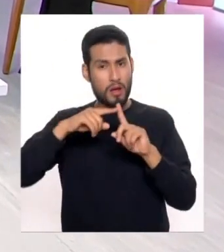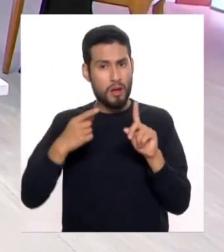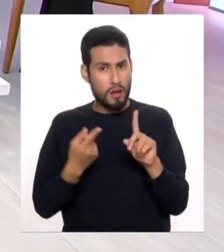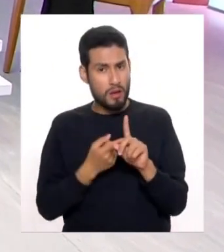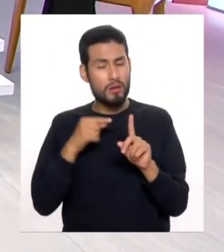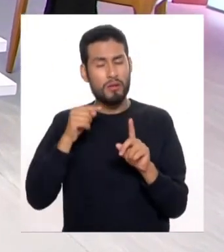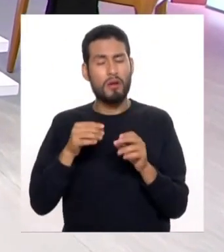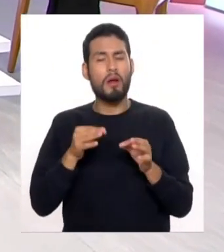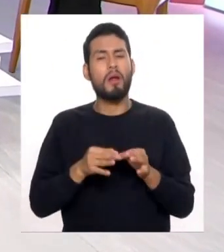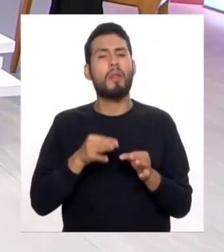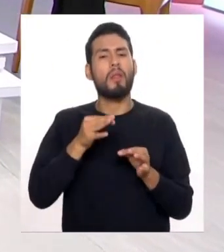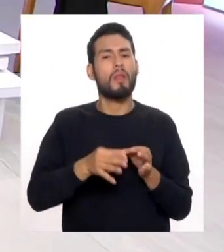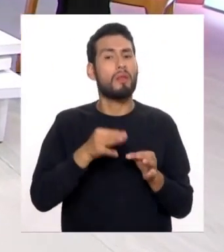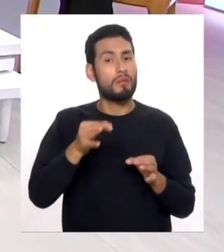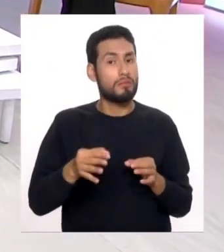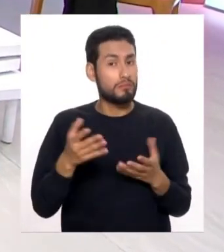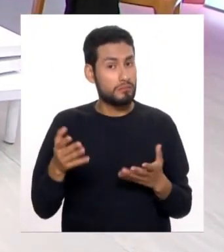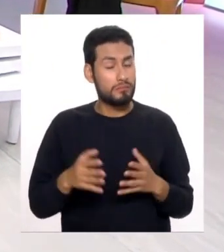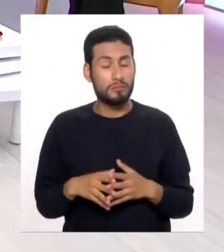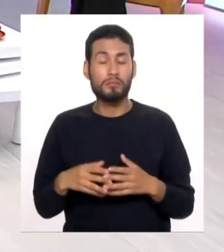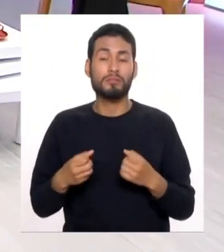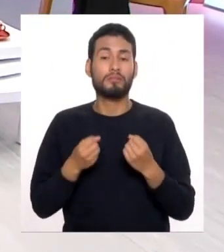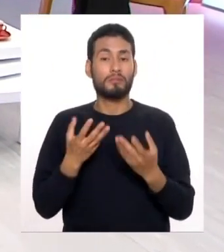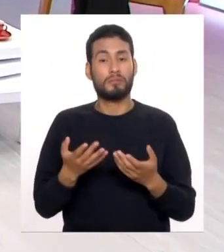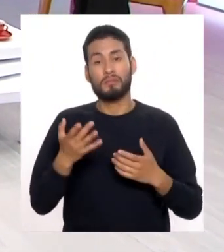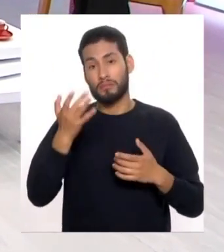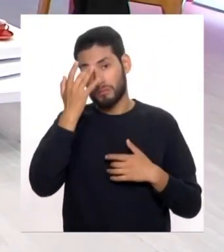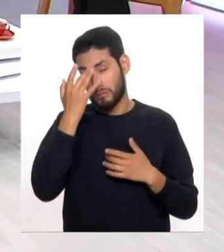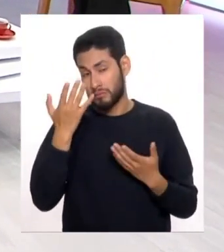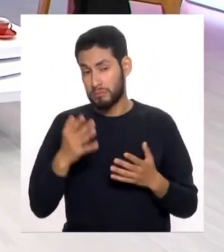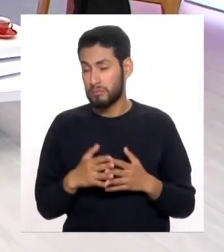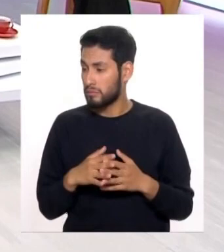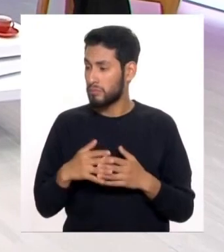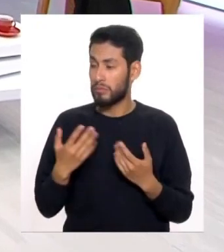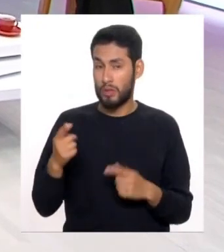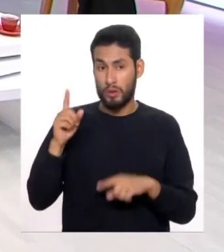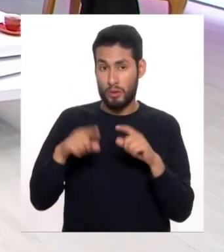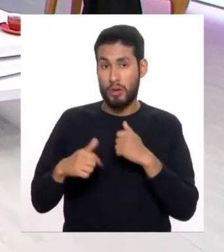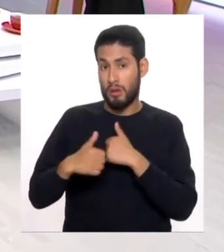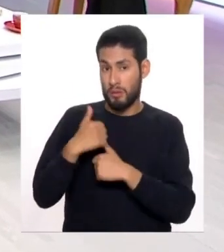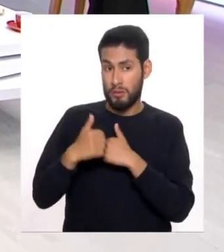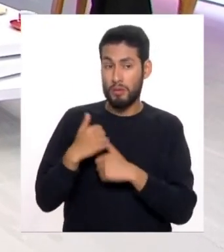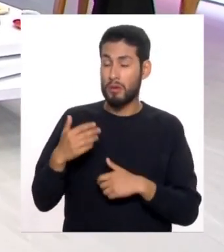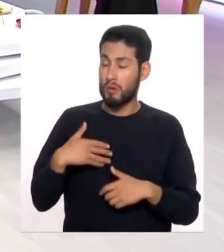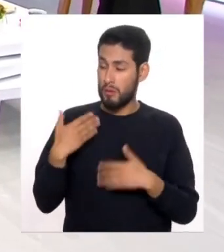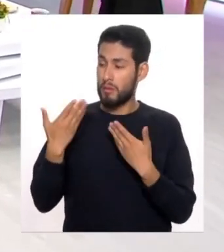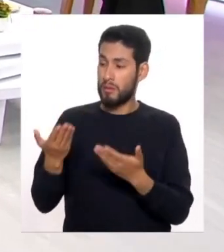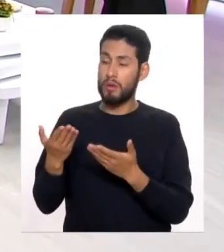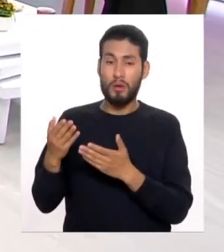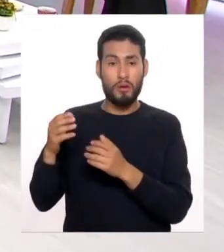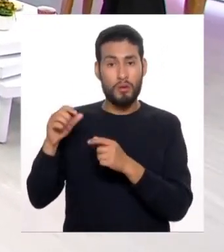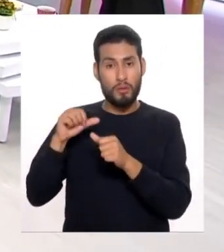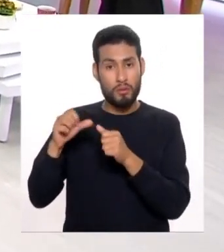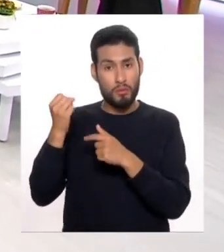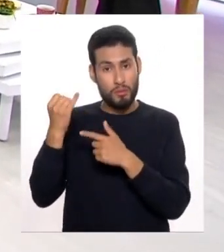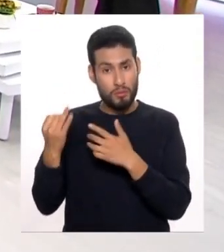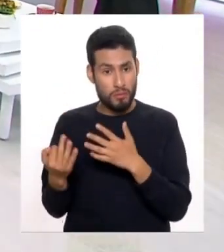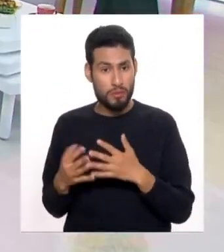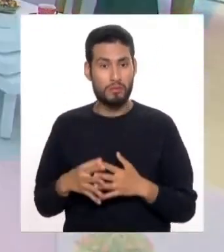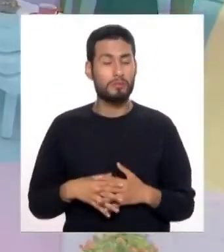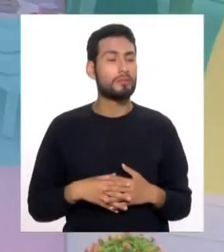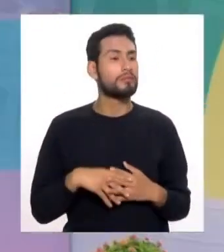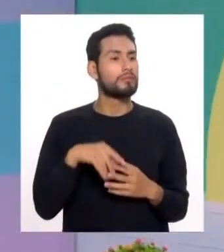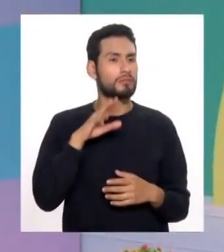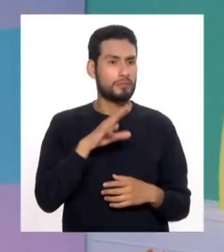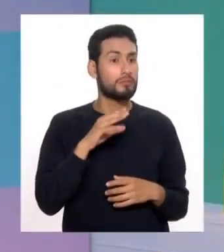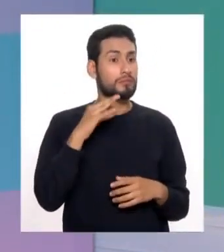se ha postergado, y eso también trae algún tipo de patologías. Algunas de riesgo, doctor, que le podamos enumerar. Básicamente lo que